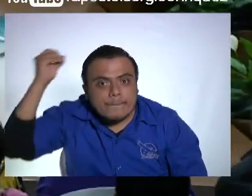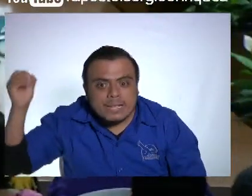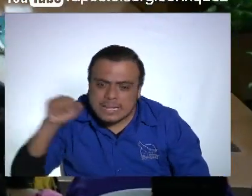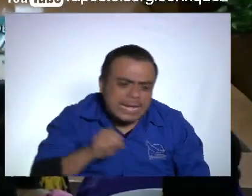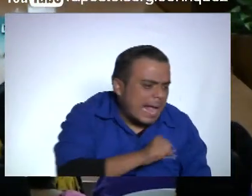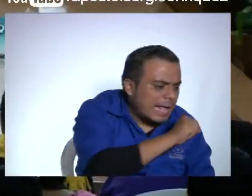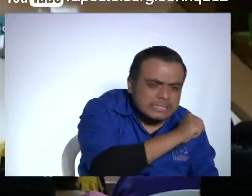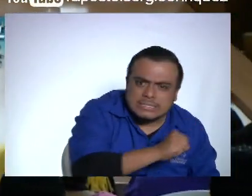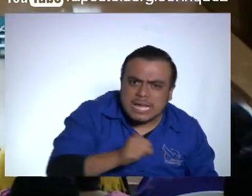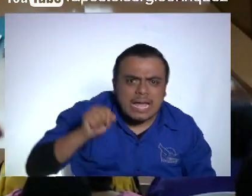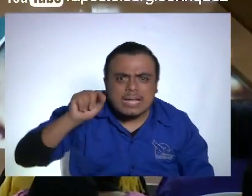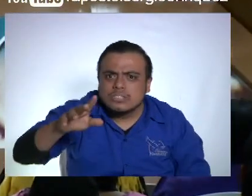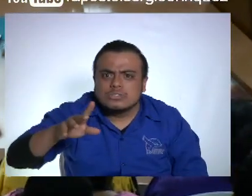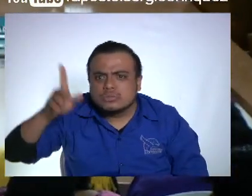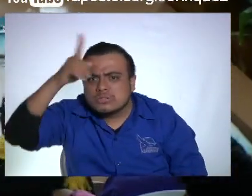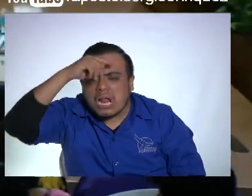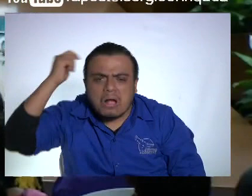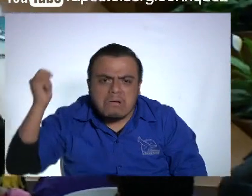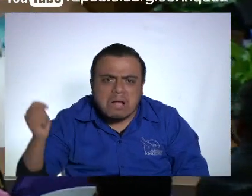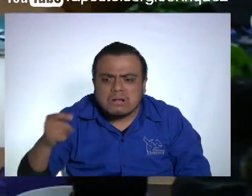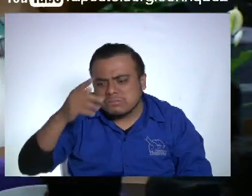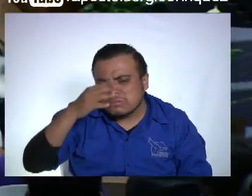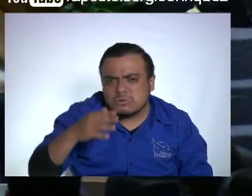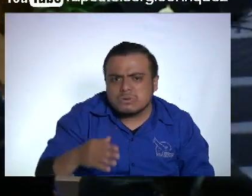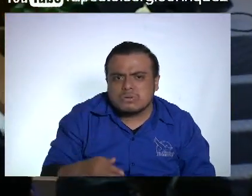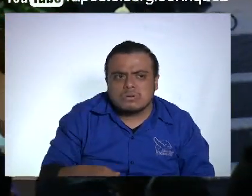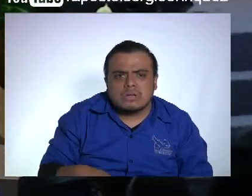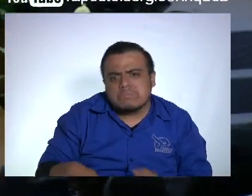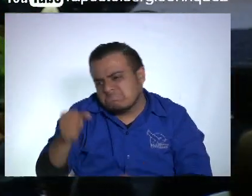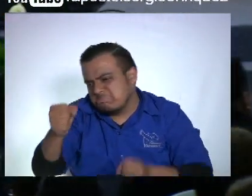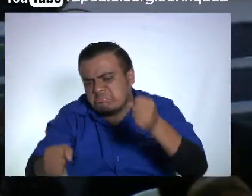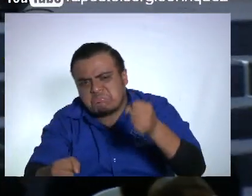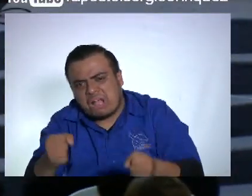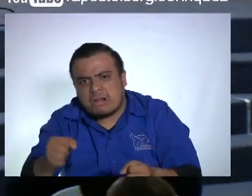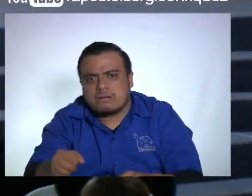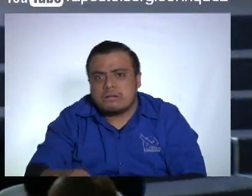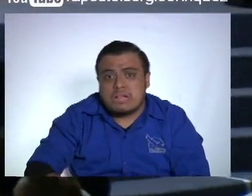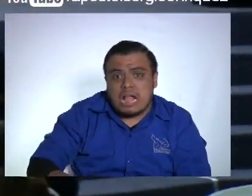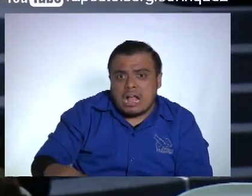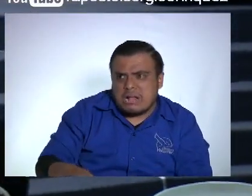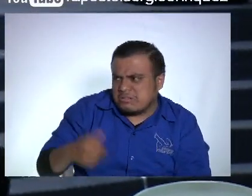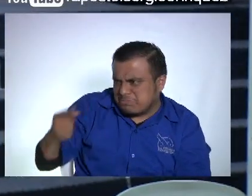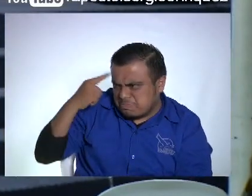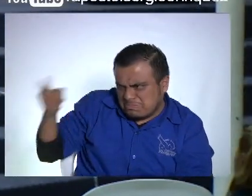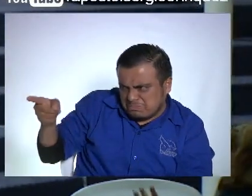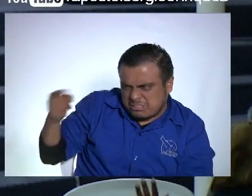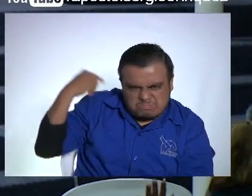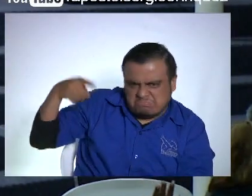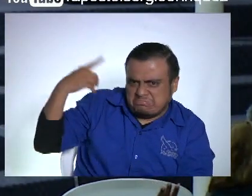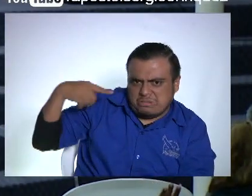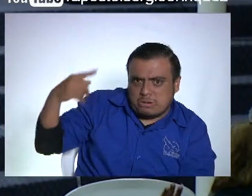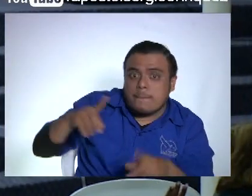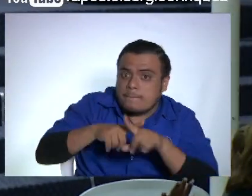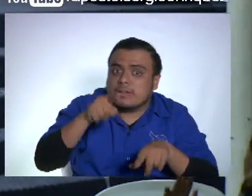en su oficina, en el carro. Aunque piensen que usted está loco, pero usted está loco de amor por Cristo,